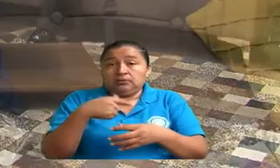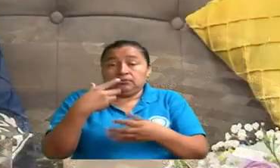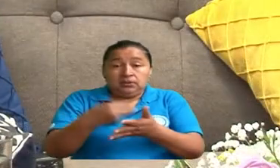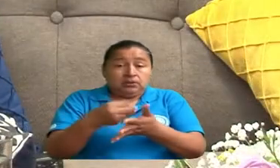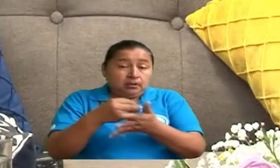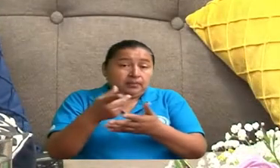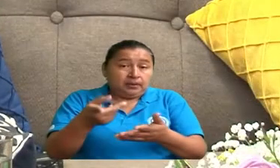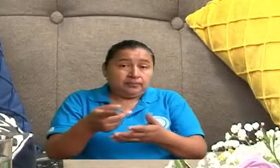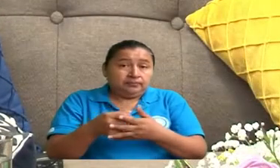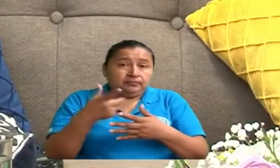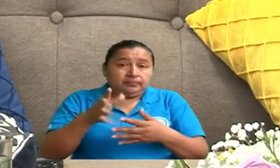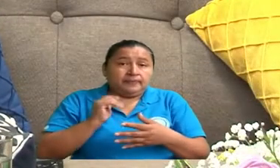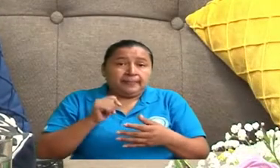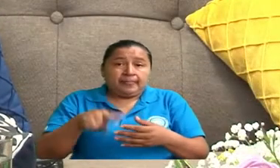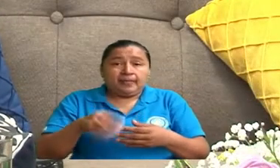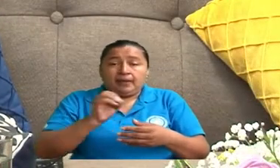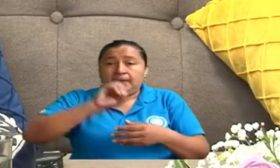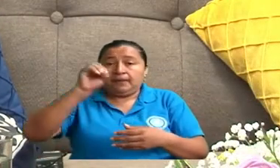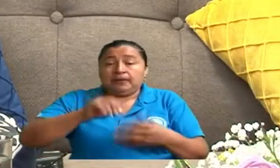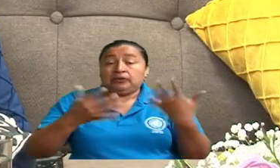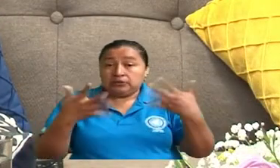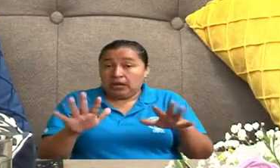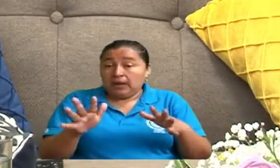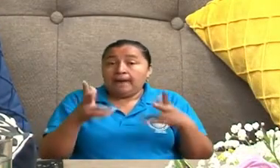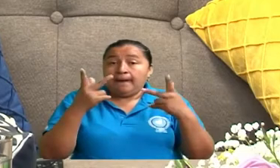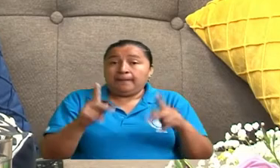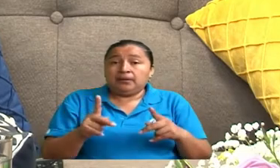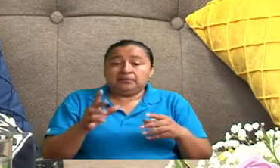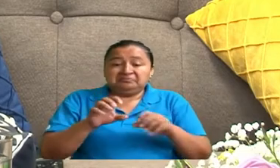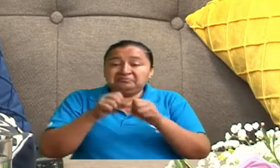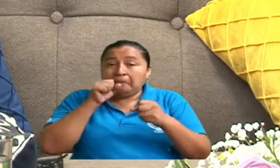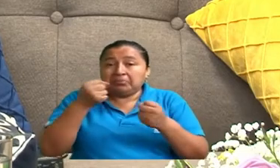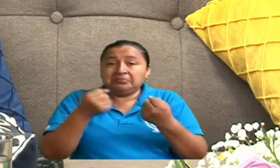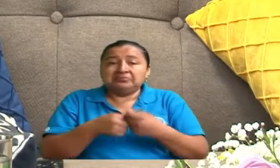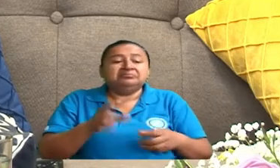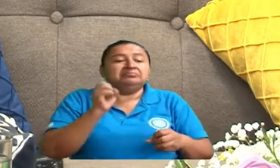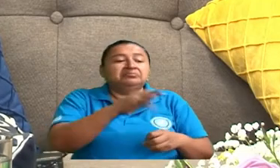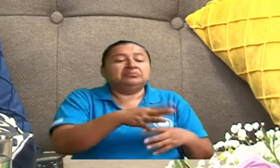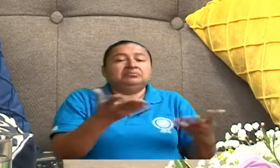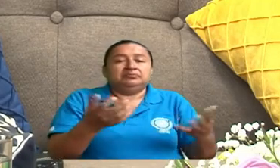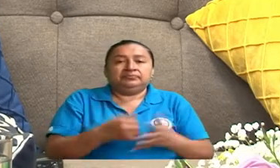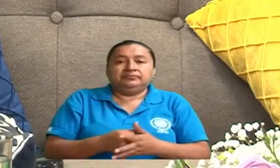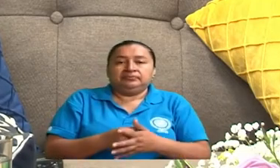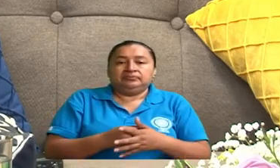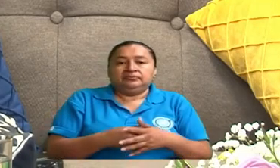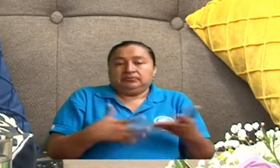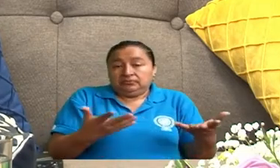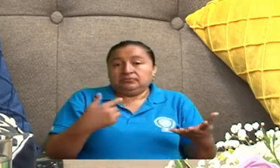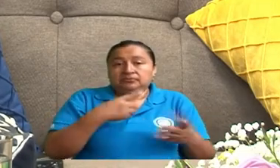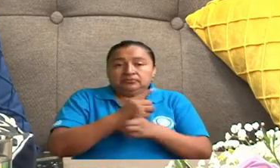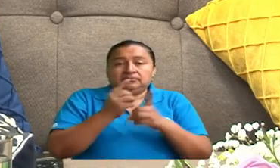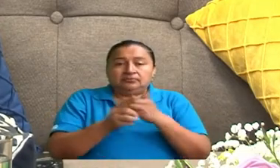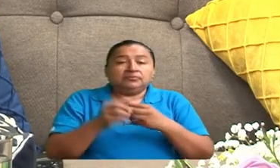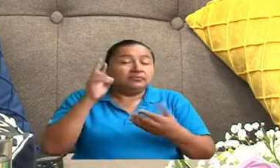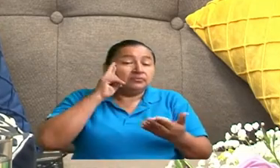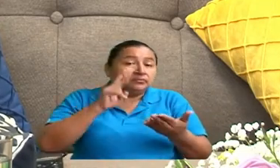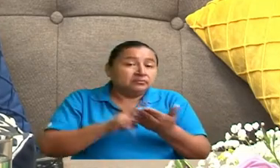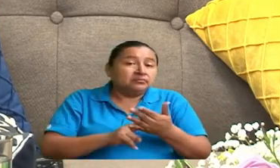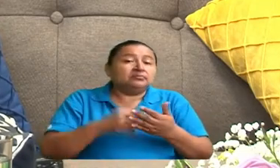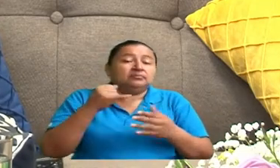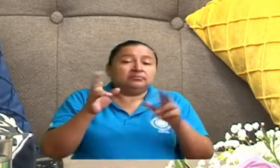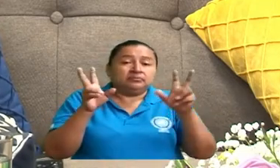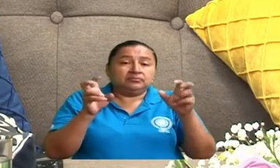comprar, y trae su impuesto ya, pero ya, y se la deterioró el niño y pum, la tiramos a la basura. ¿Ya? Recordemos que el tema